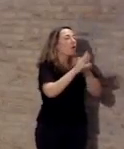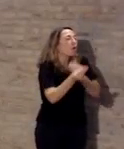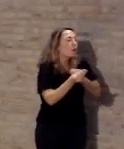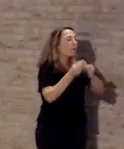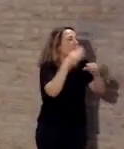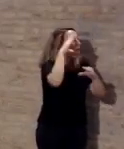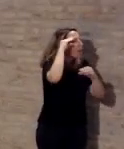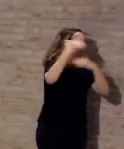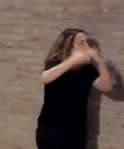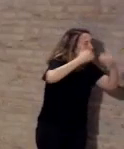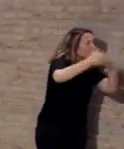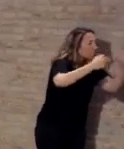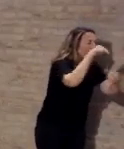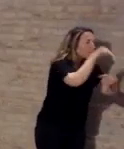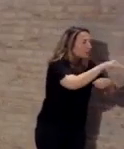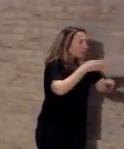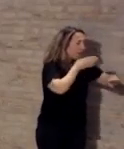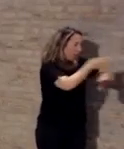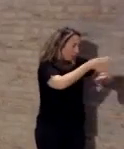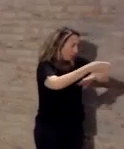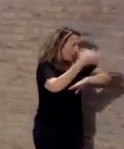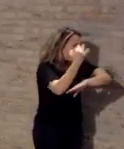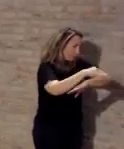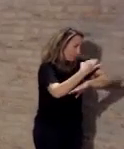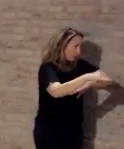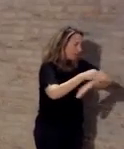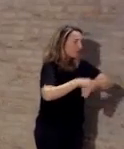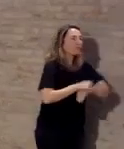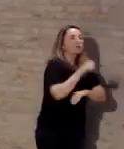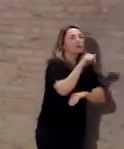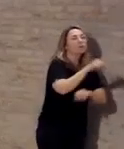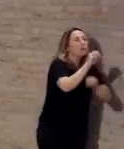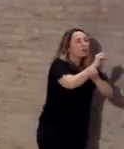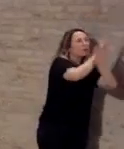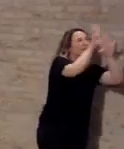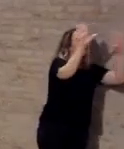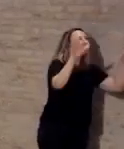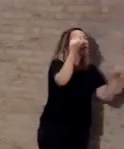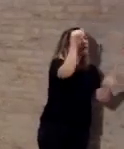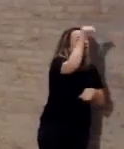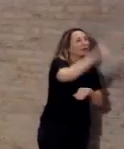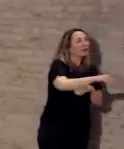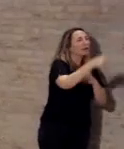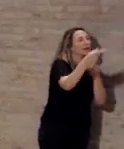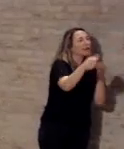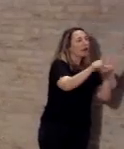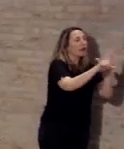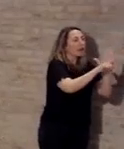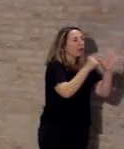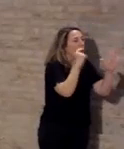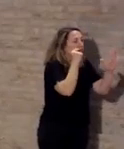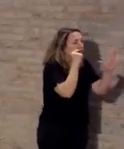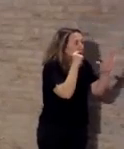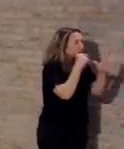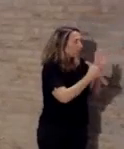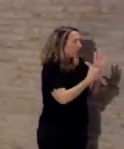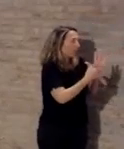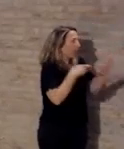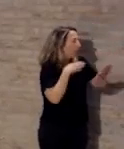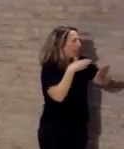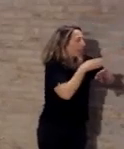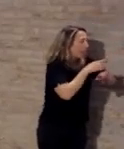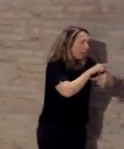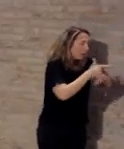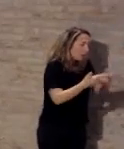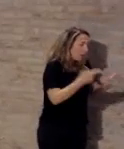también las formaciones tienen que ser accesibles como ya quedó claro que la formación en la ley Micaela no lo